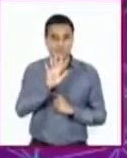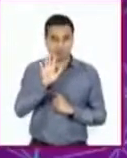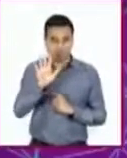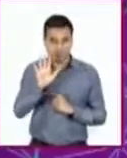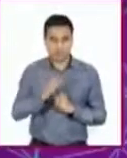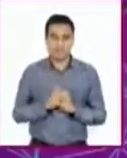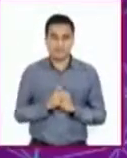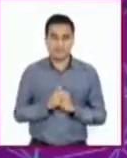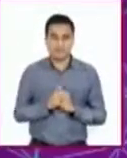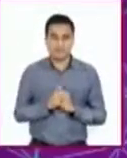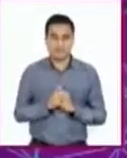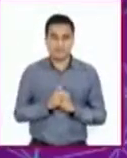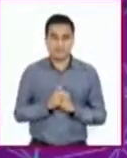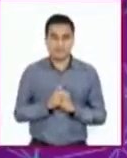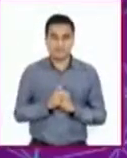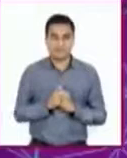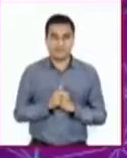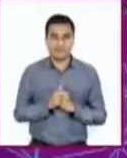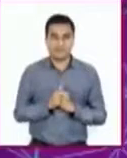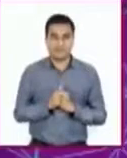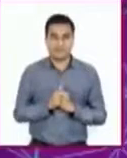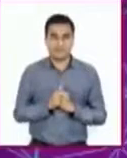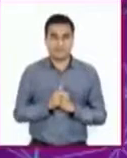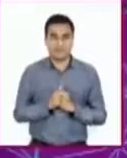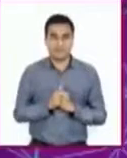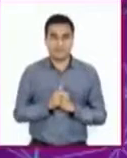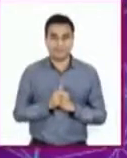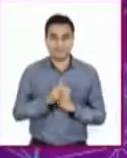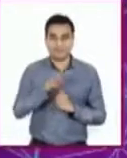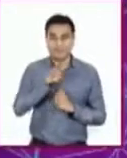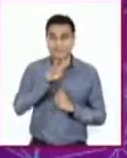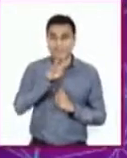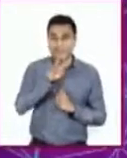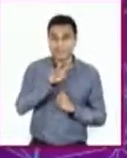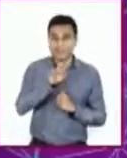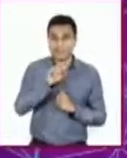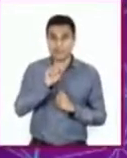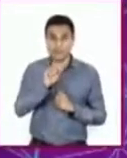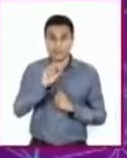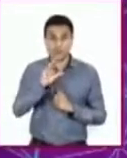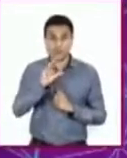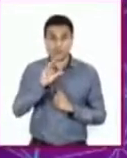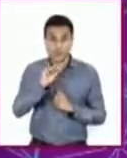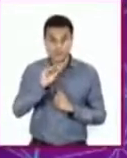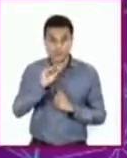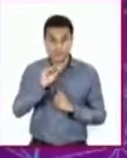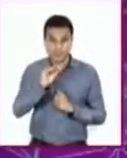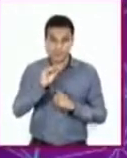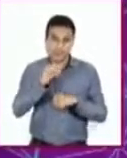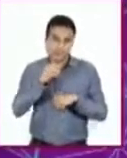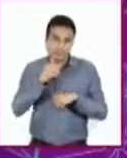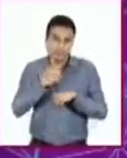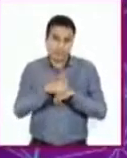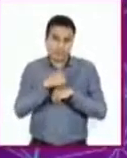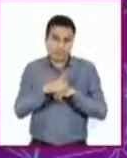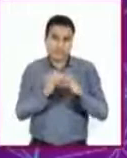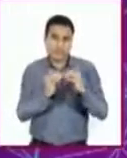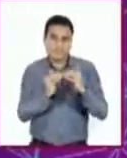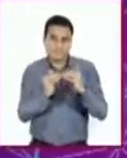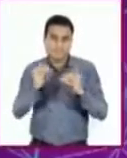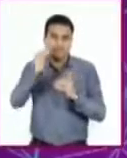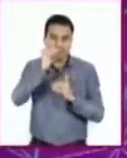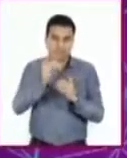centésimos. Y como el valor absoluto de 19 enteros 90 centésimos es mayor que el de 14 enteros